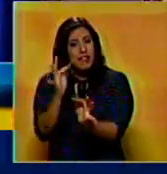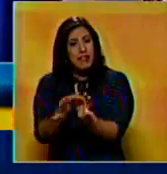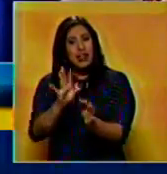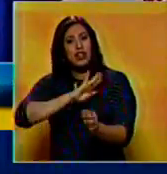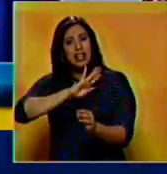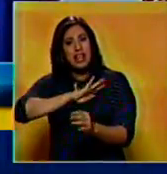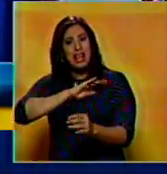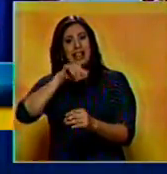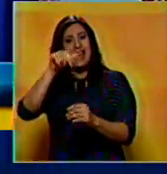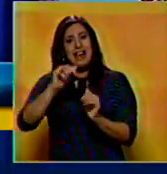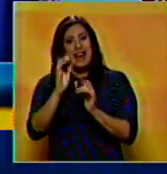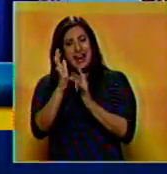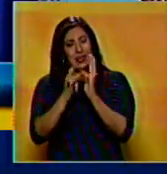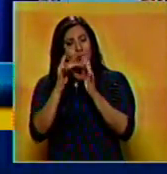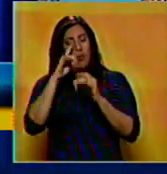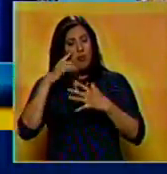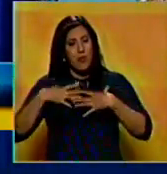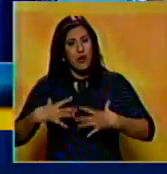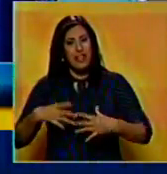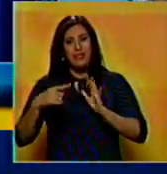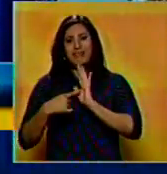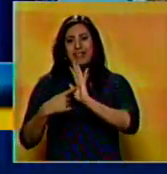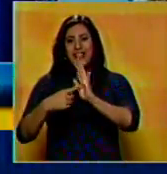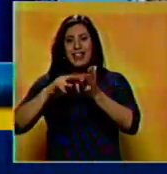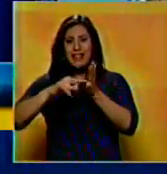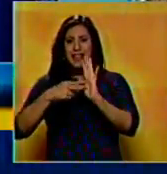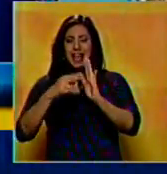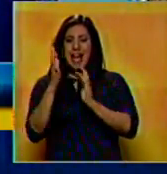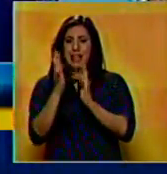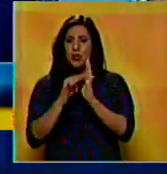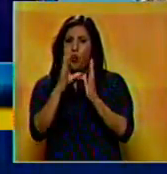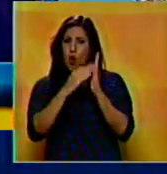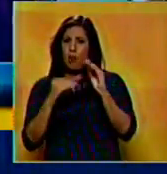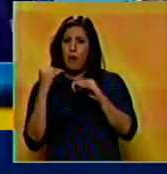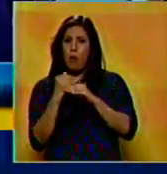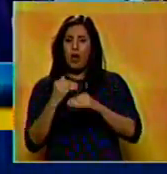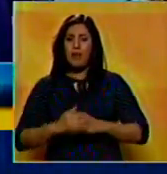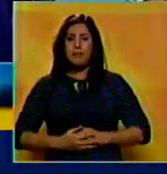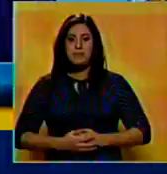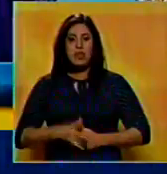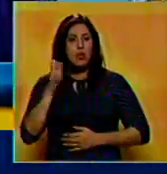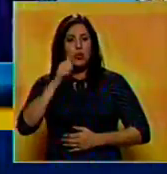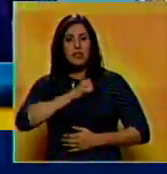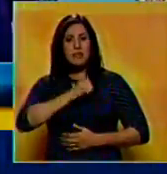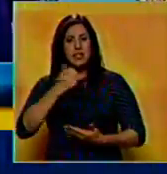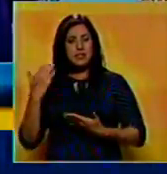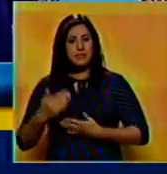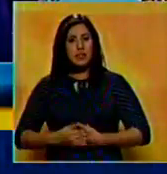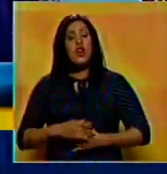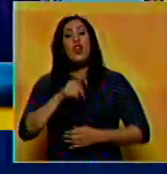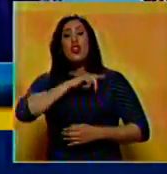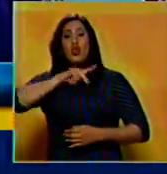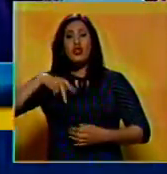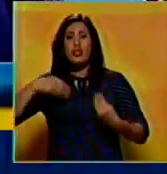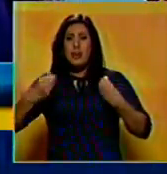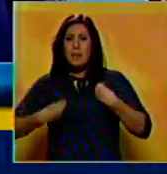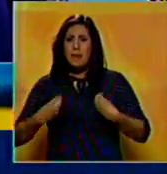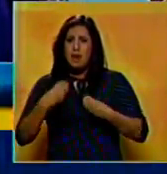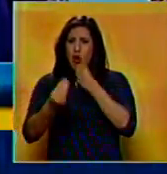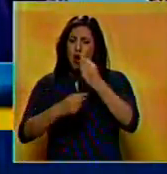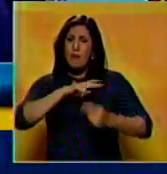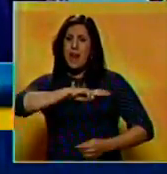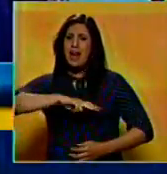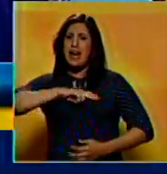le tenemos al Nazareno de San Pablo, que es la representación de Jesús. Vamos a escuchar parte de la misa. De cómo vivimos nuestra santa